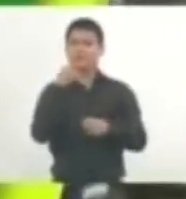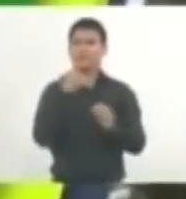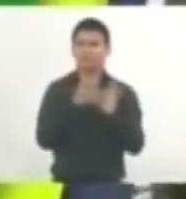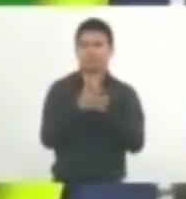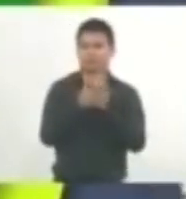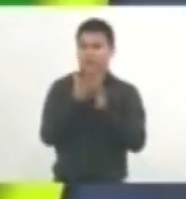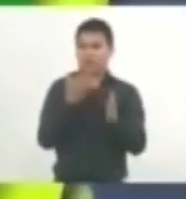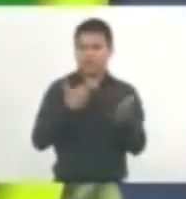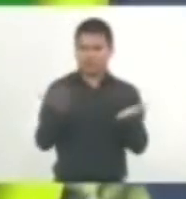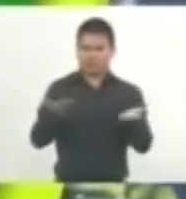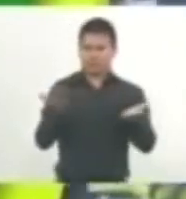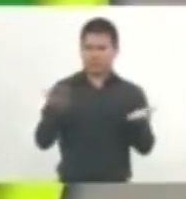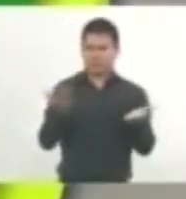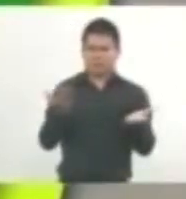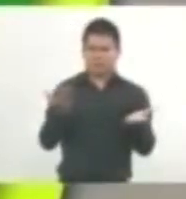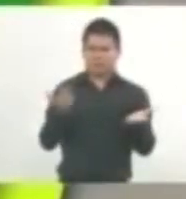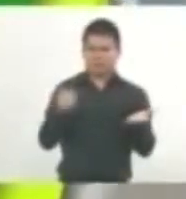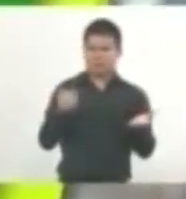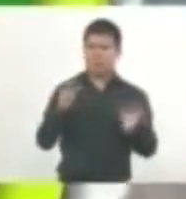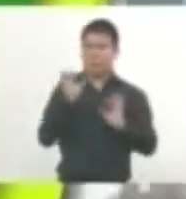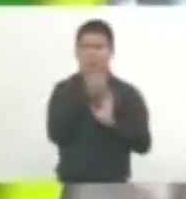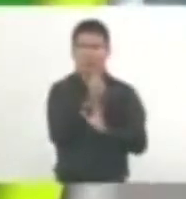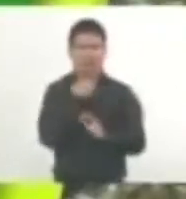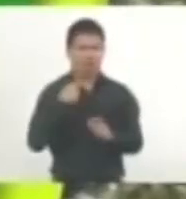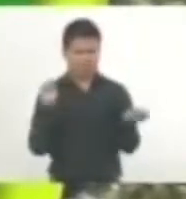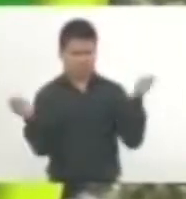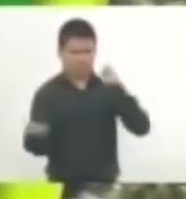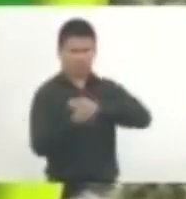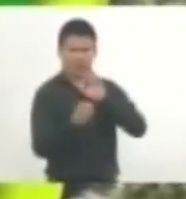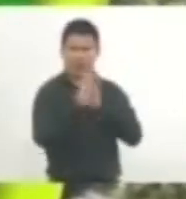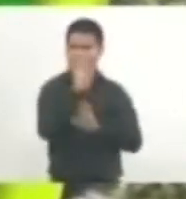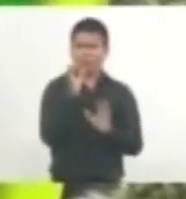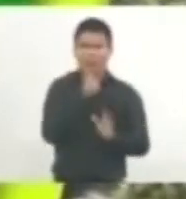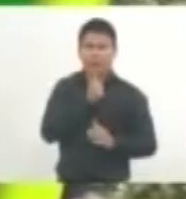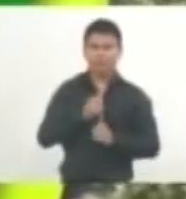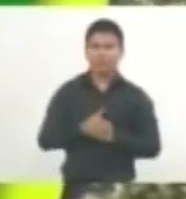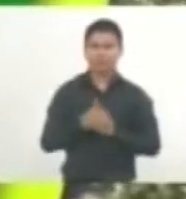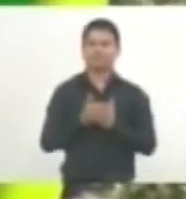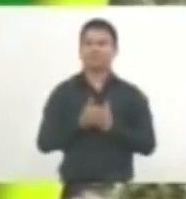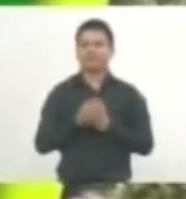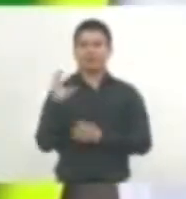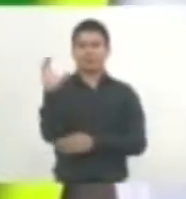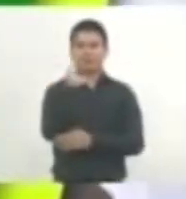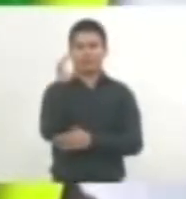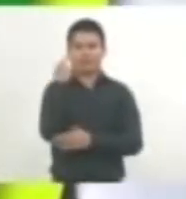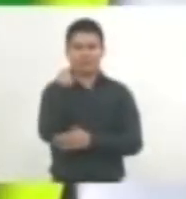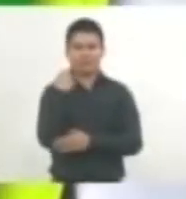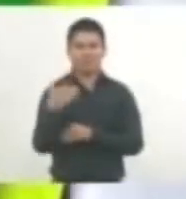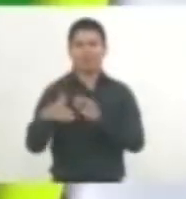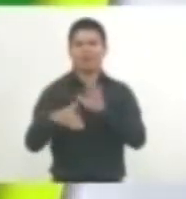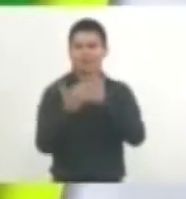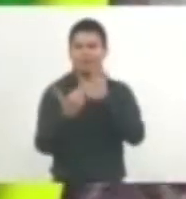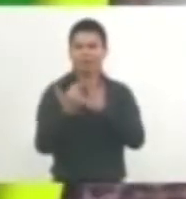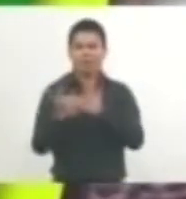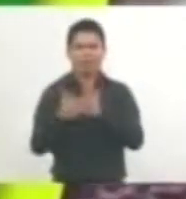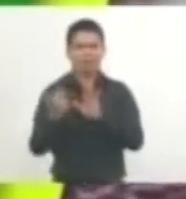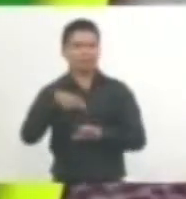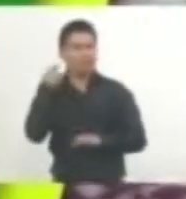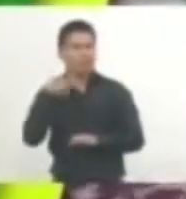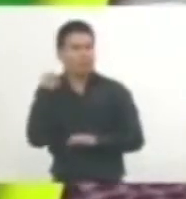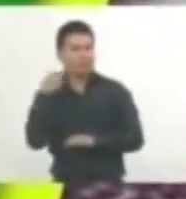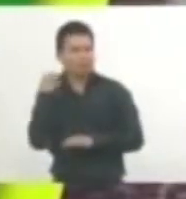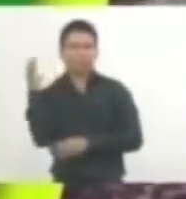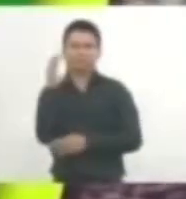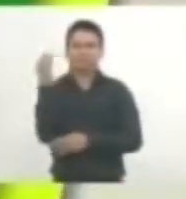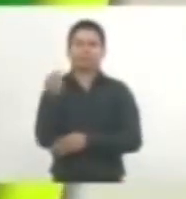en la prestación del servicio. Colombia, gran perdedor en litigios internacionales. ¿Por qué se impetraron tutelas